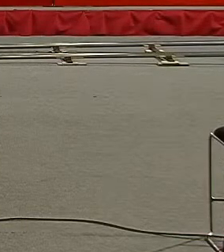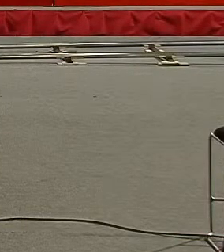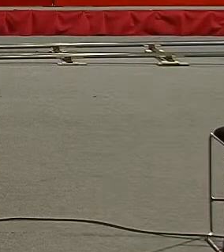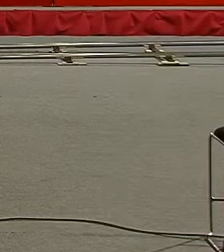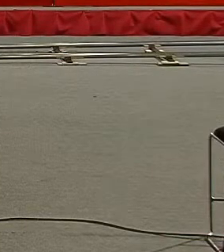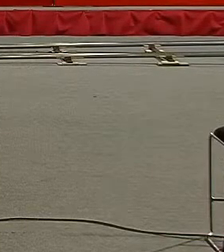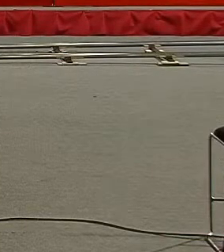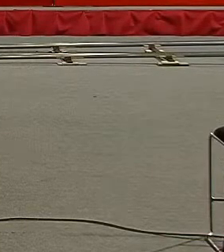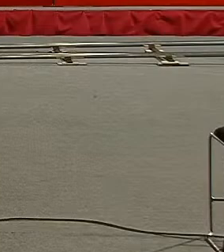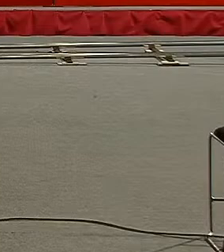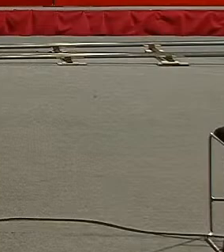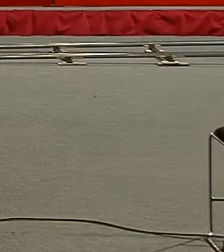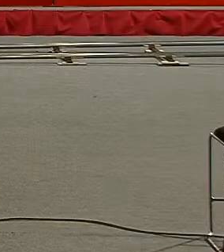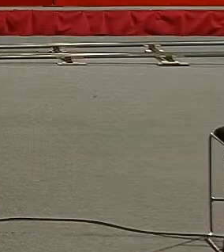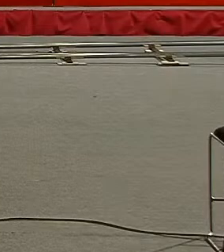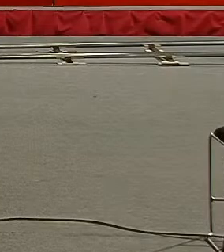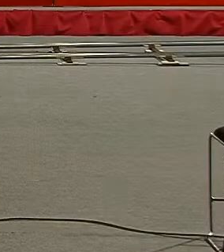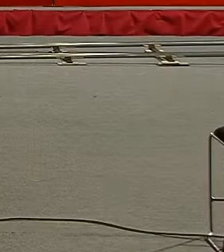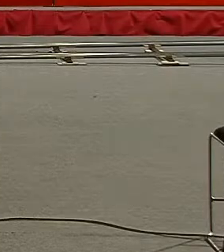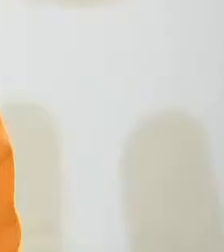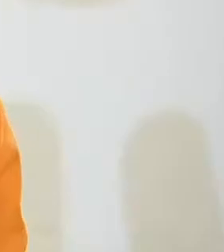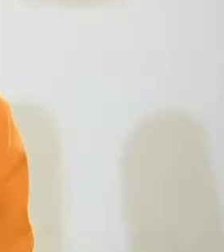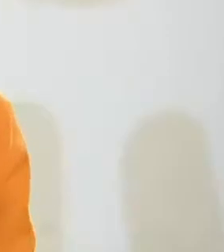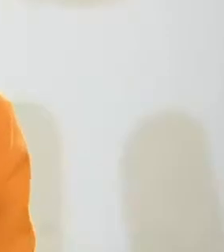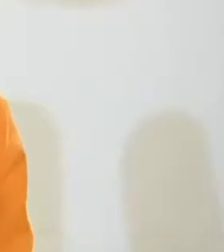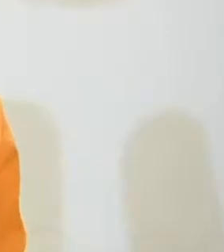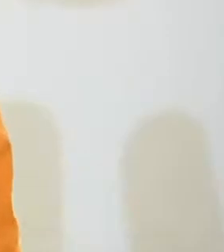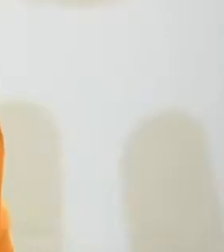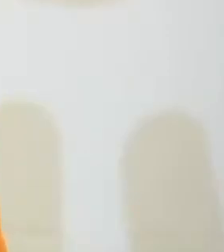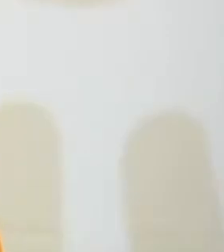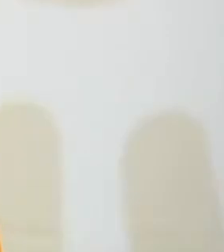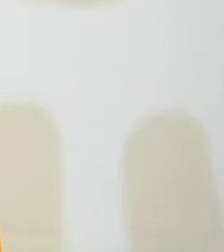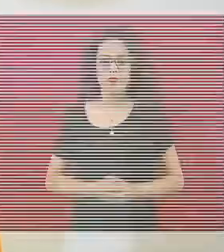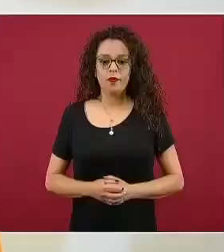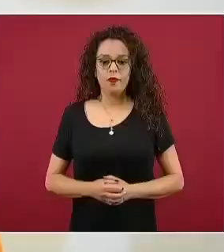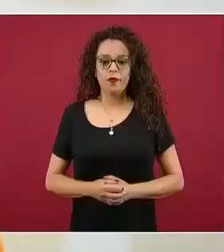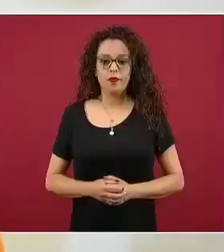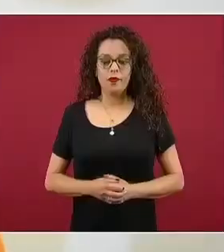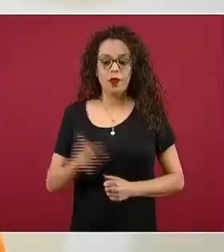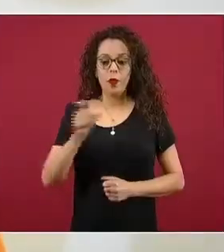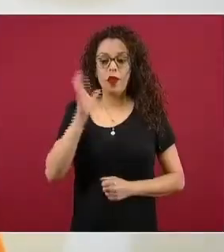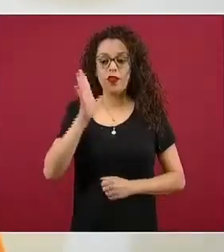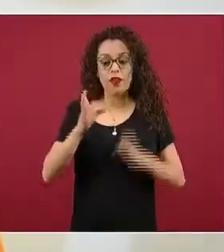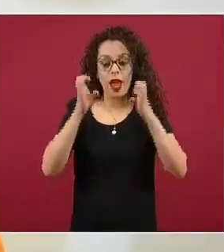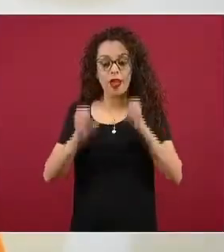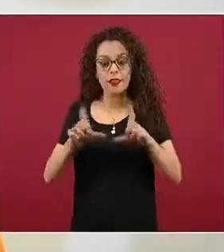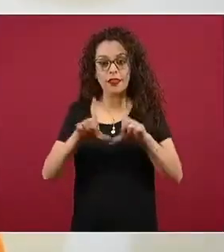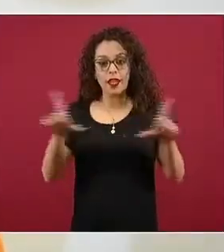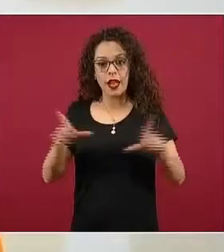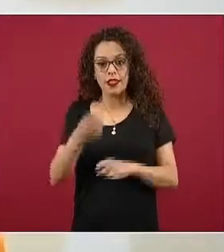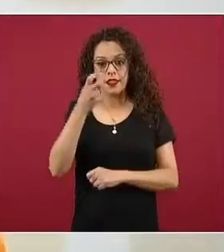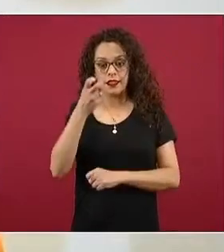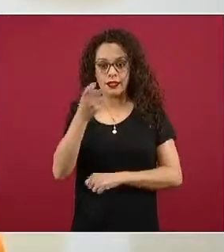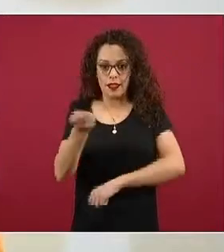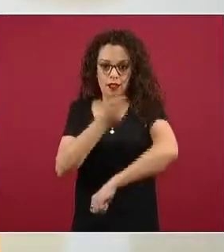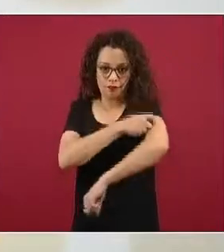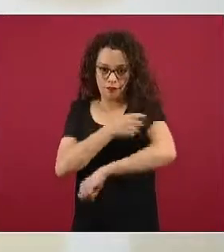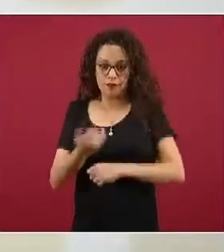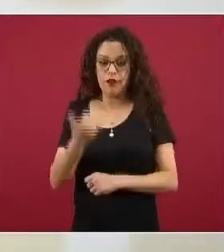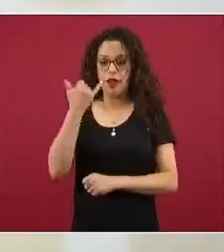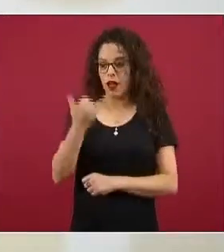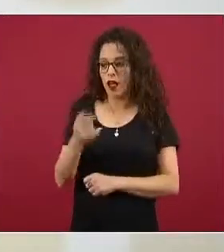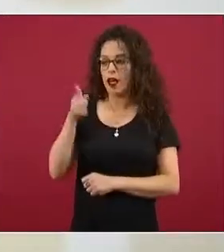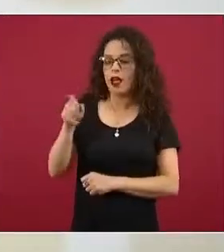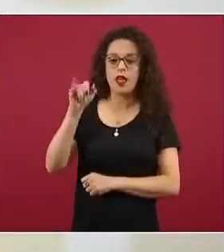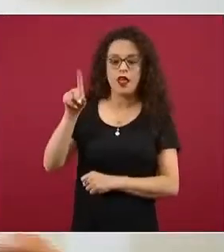antígeno disponibles, también el quehacer del IMSS y del ISSSTE y la recuperación y ampliación de la capacidad